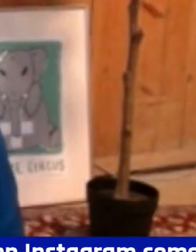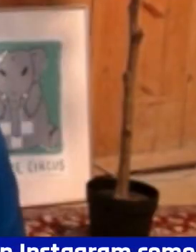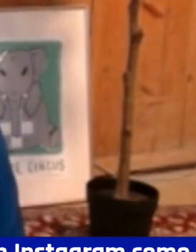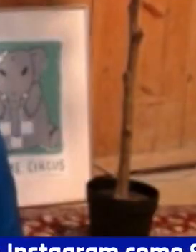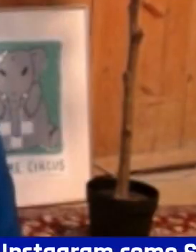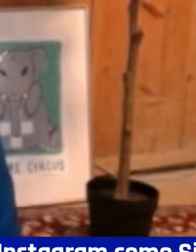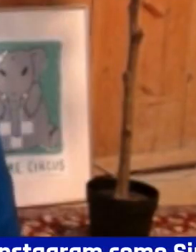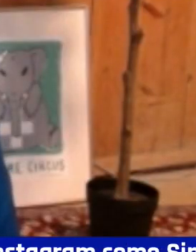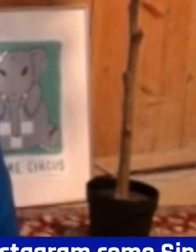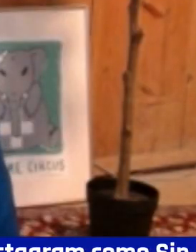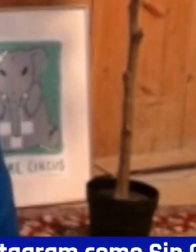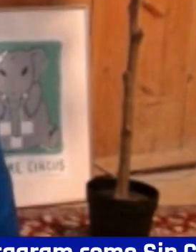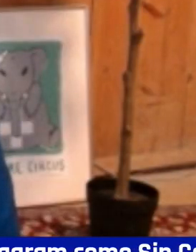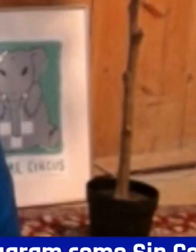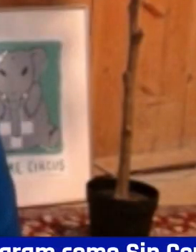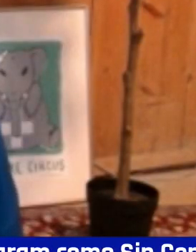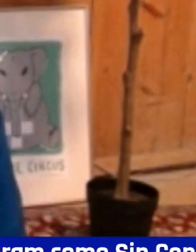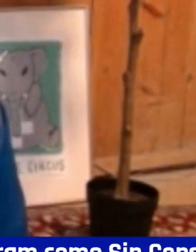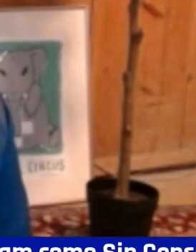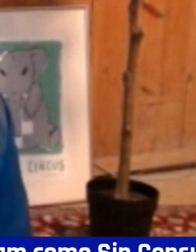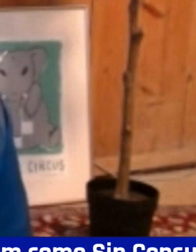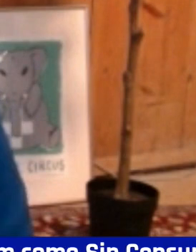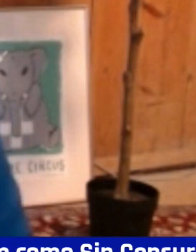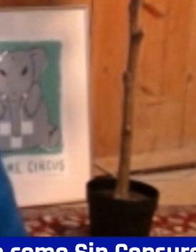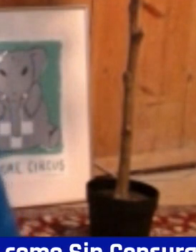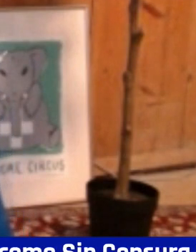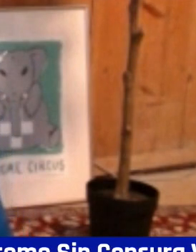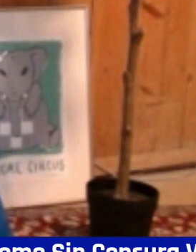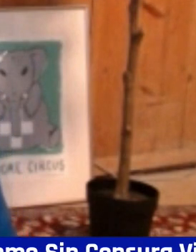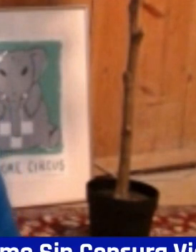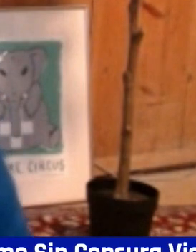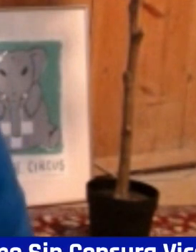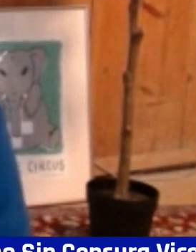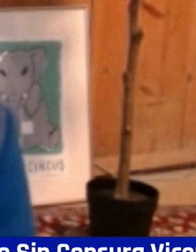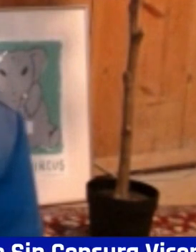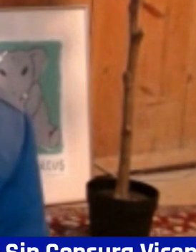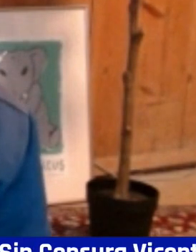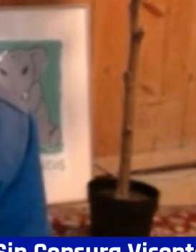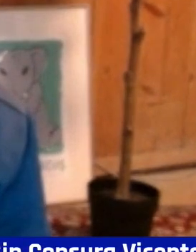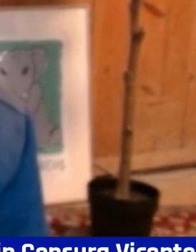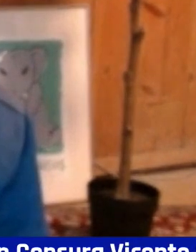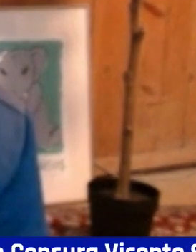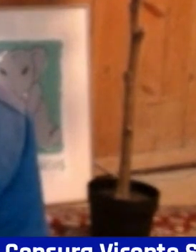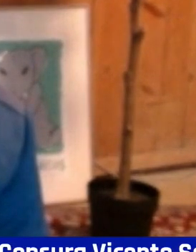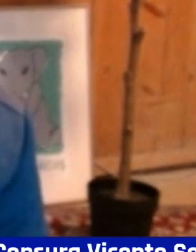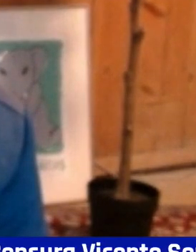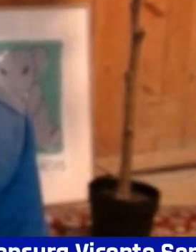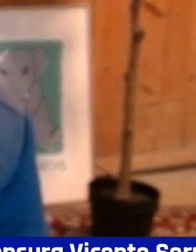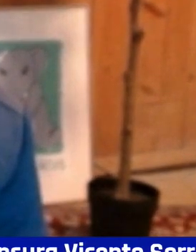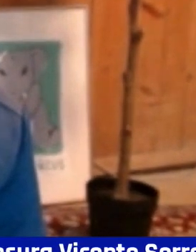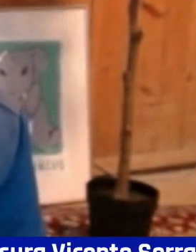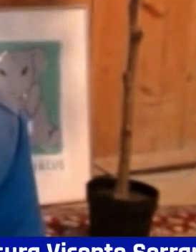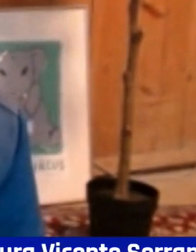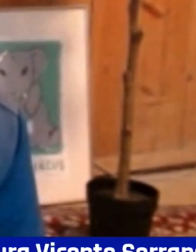¿Qué berrinche hará ahora Lorenzo Córdoba cuando le presenten este informe? Dice que va a ser como remedio y trapito,